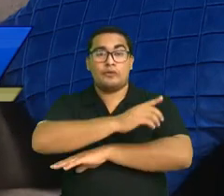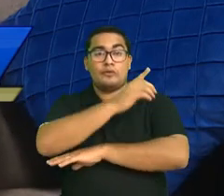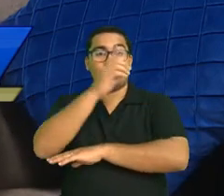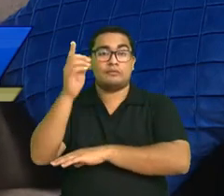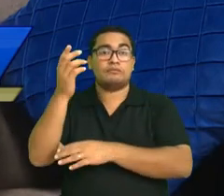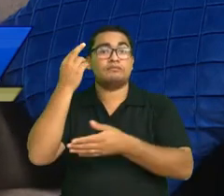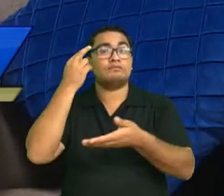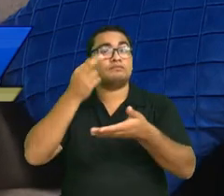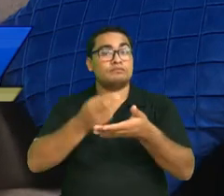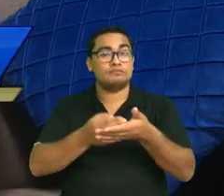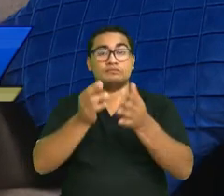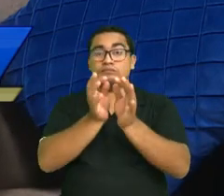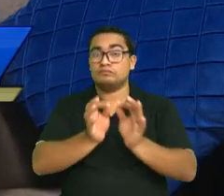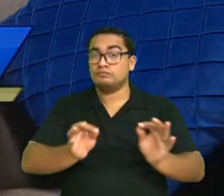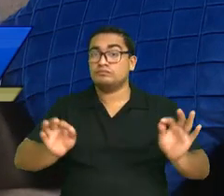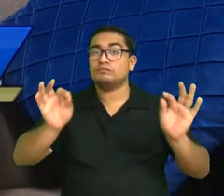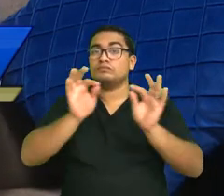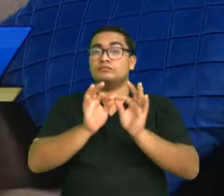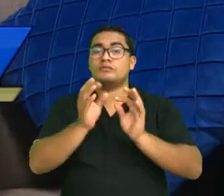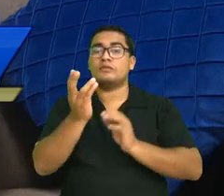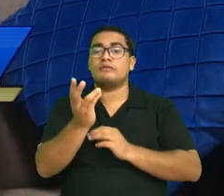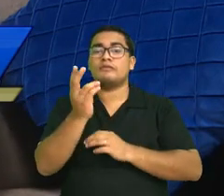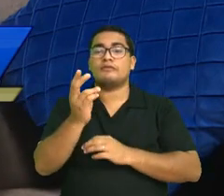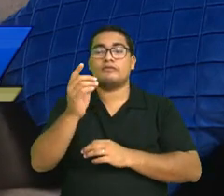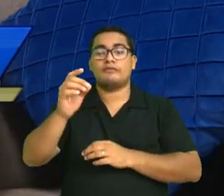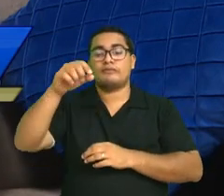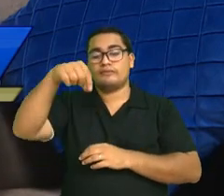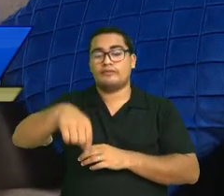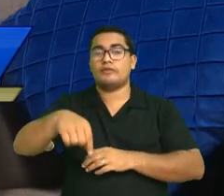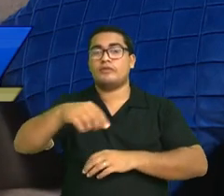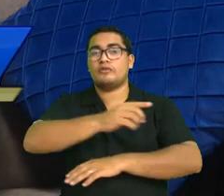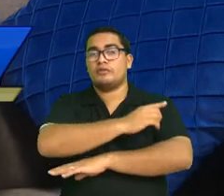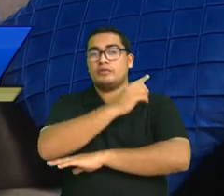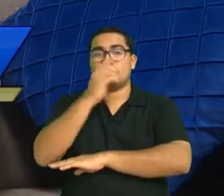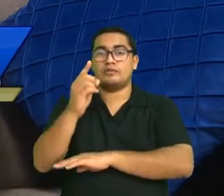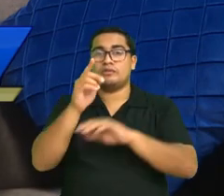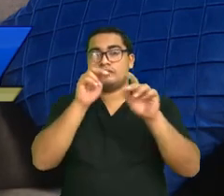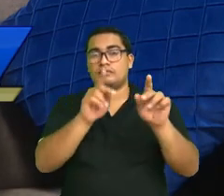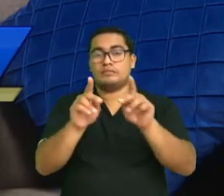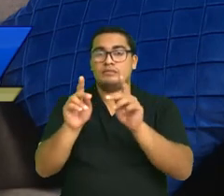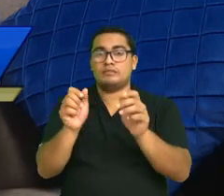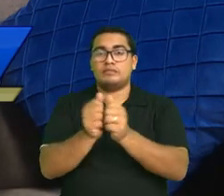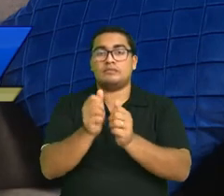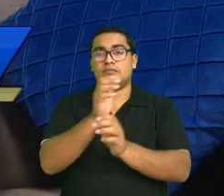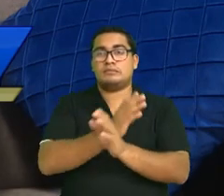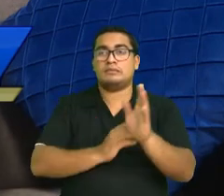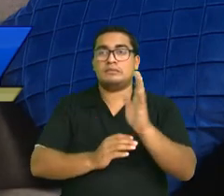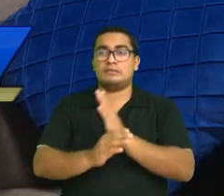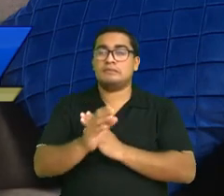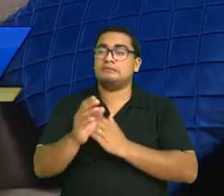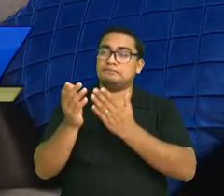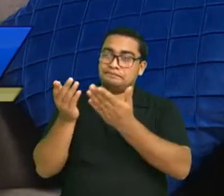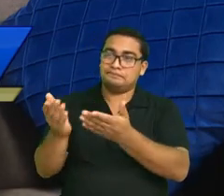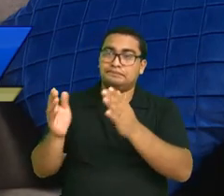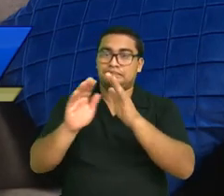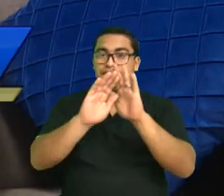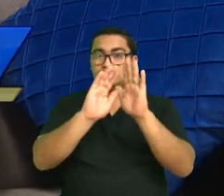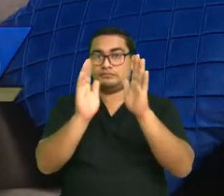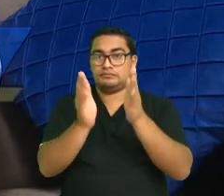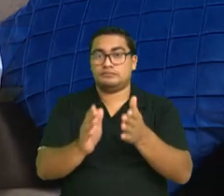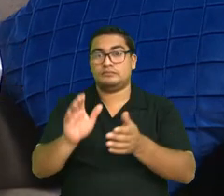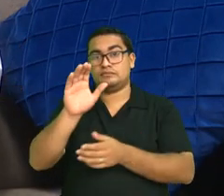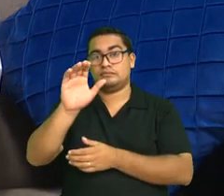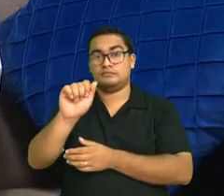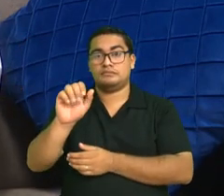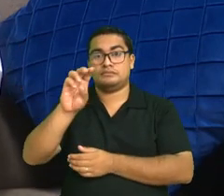por nuestro pueblo, fecha de inclusión, Día de las Personas con Discapacidad. Compañera Camila, pues entender un poquito